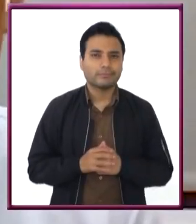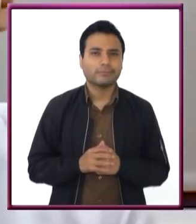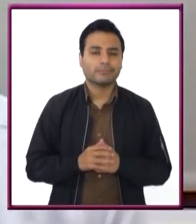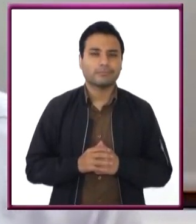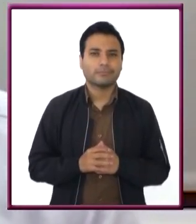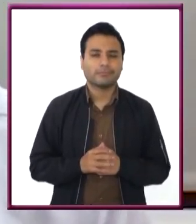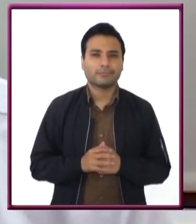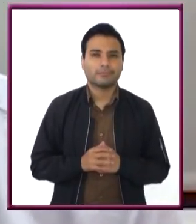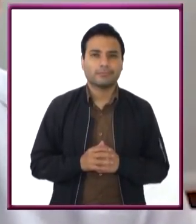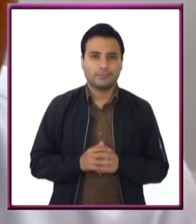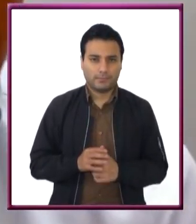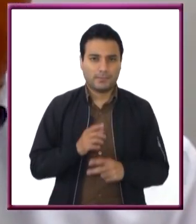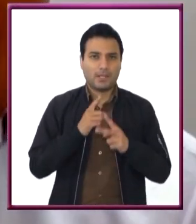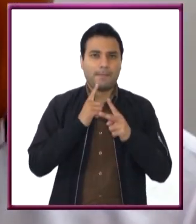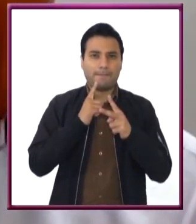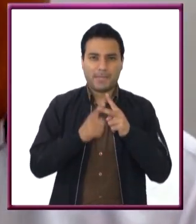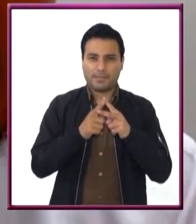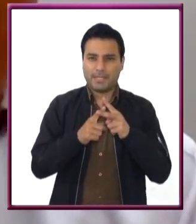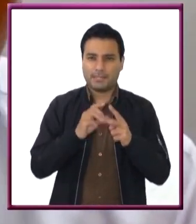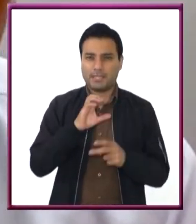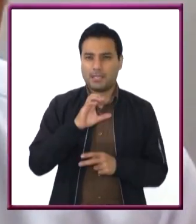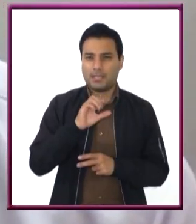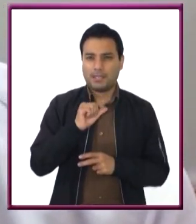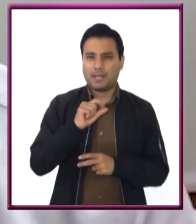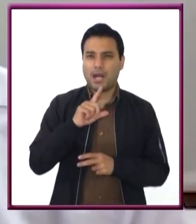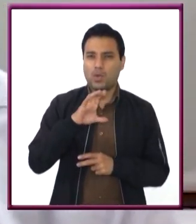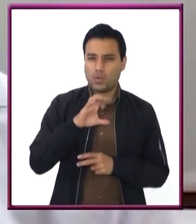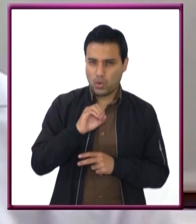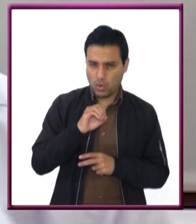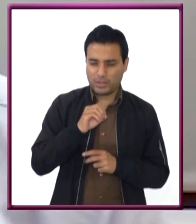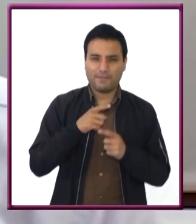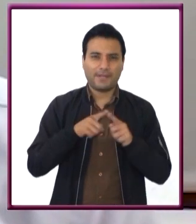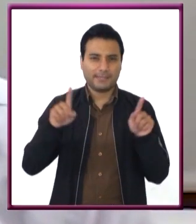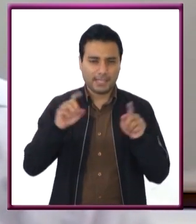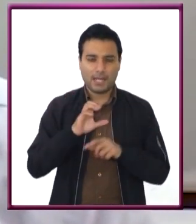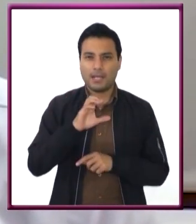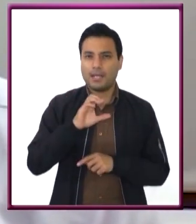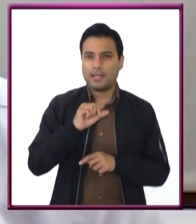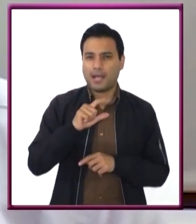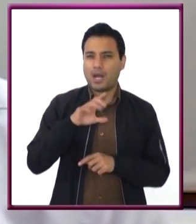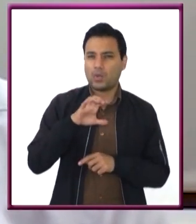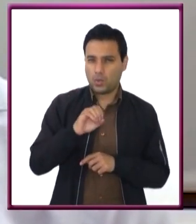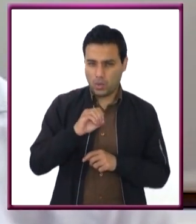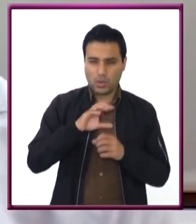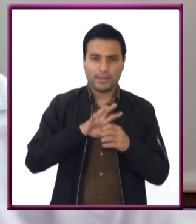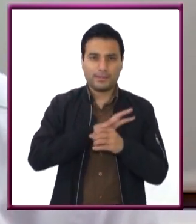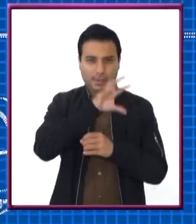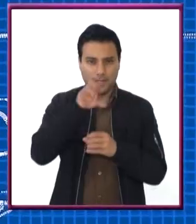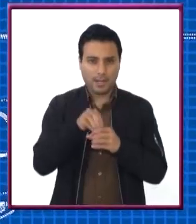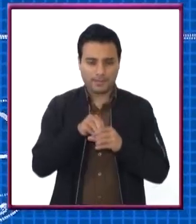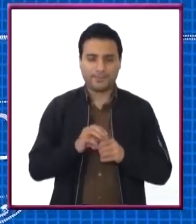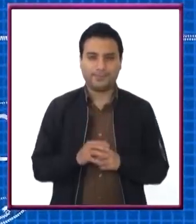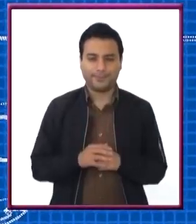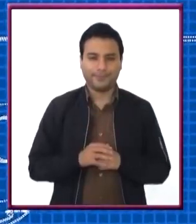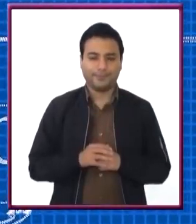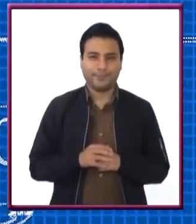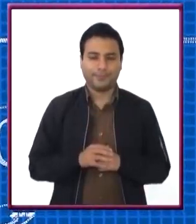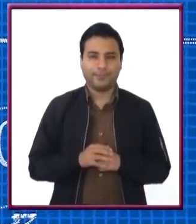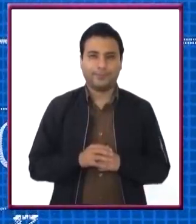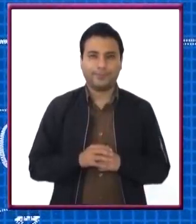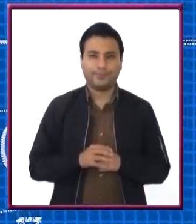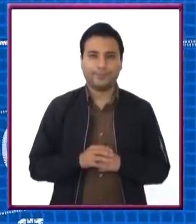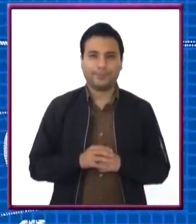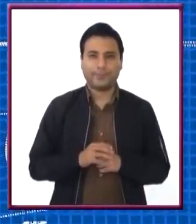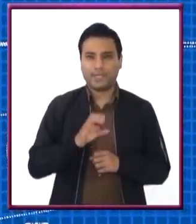Mira, es matemáticas de cálculo diferencial, cálculo integral, que conlleva a lo que